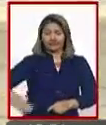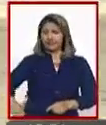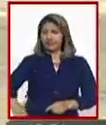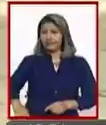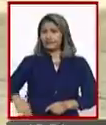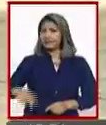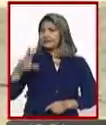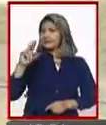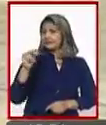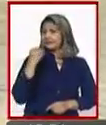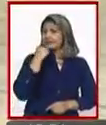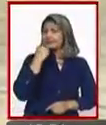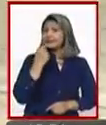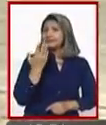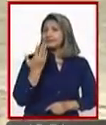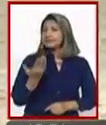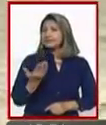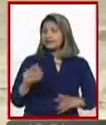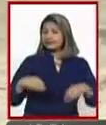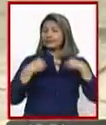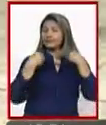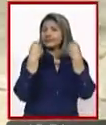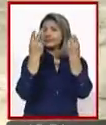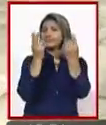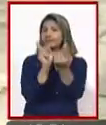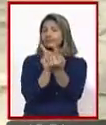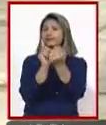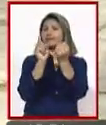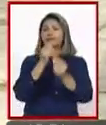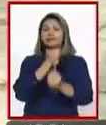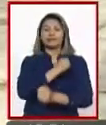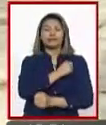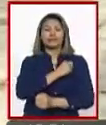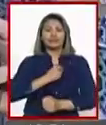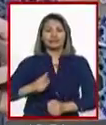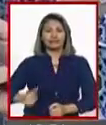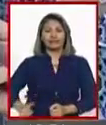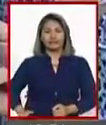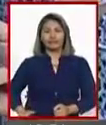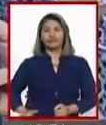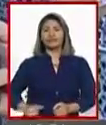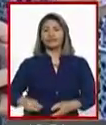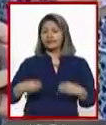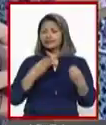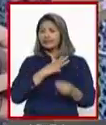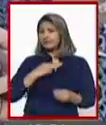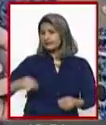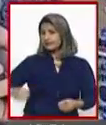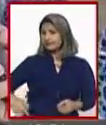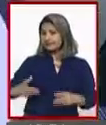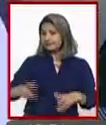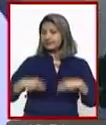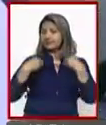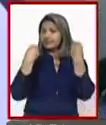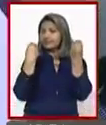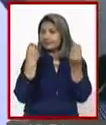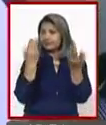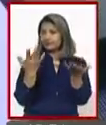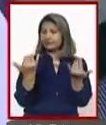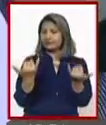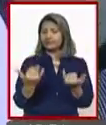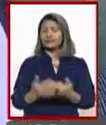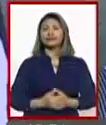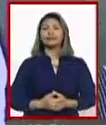hay puestos entregados a personas. Es del gobierno municipal que se les asigna por un tiempo delimitado. Hoy día nos